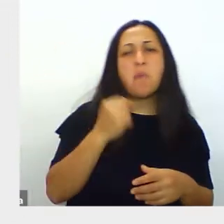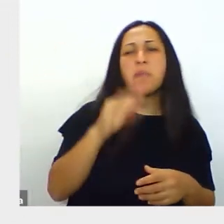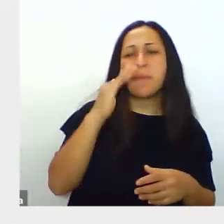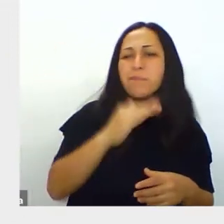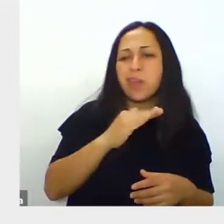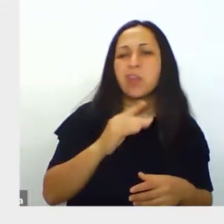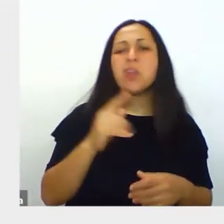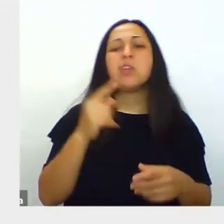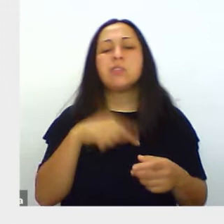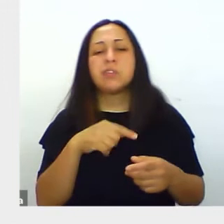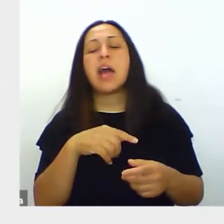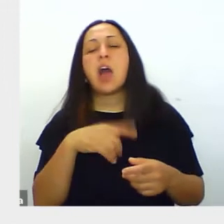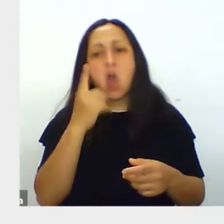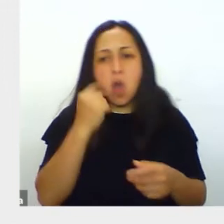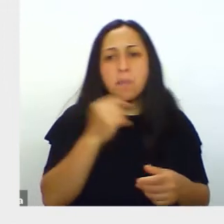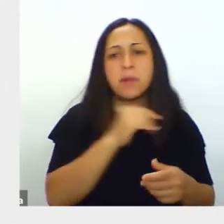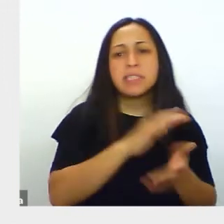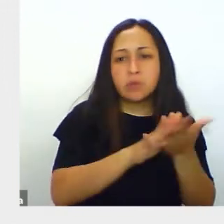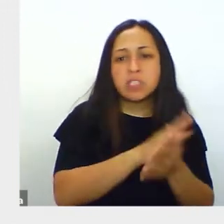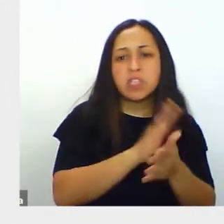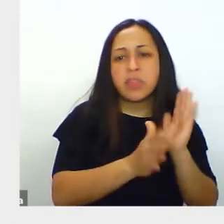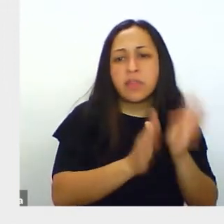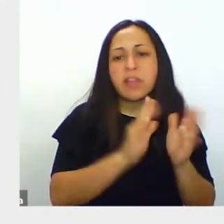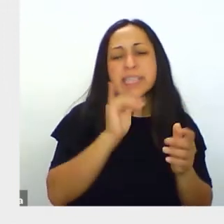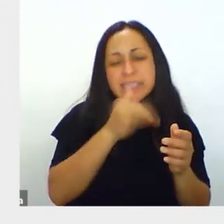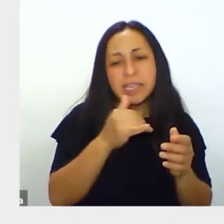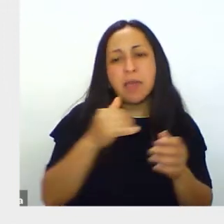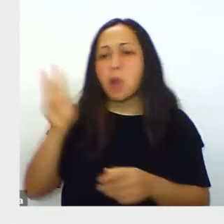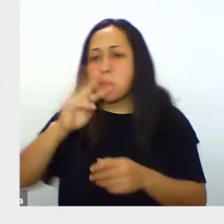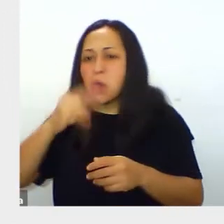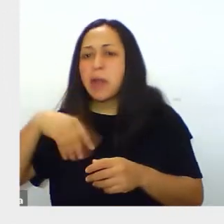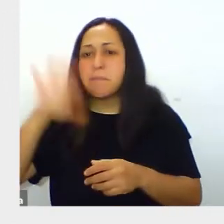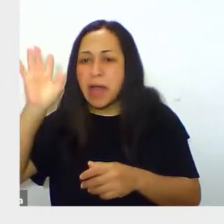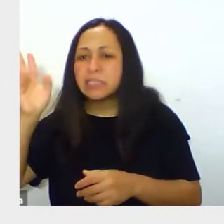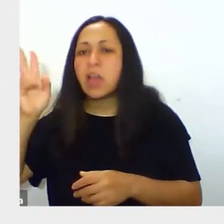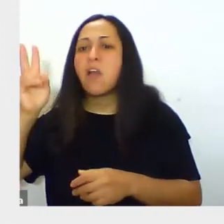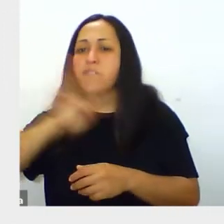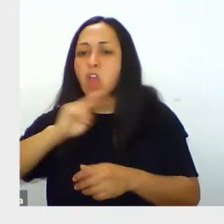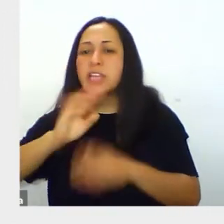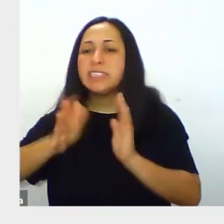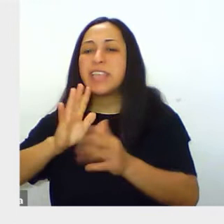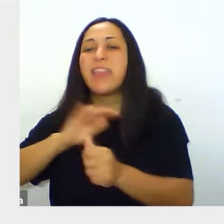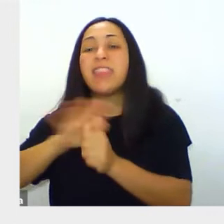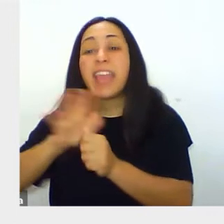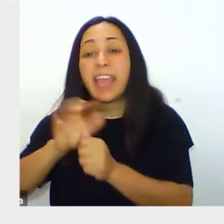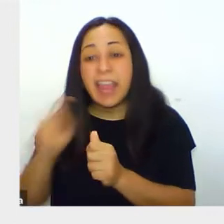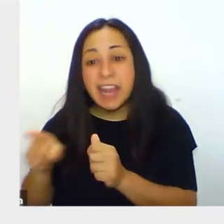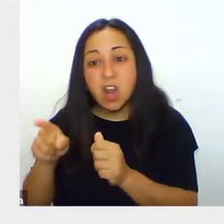hombres viven situaciones de violencia, pero las mujeres específicamente sufrimos situaciones de violencia de género en línea. O sea, son situaciones de violencia que se